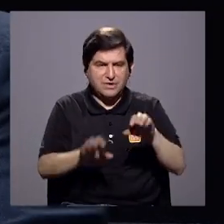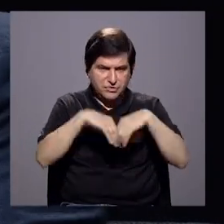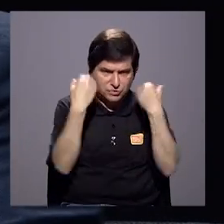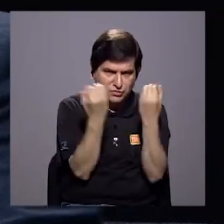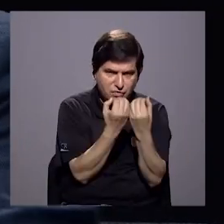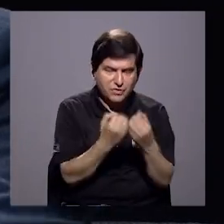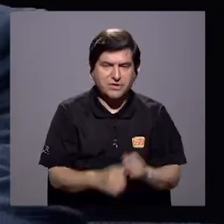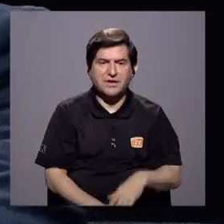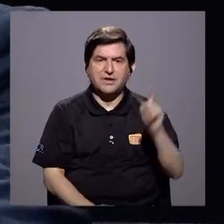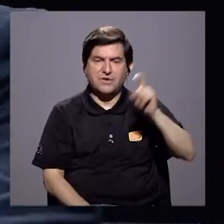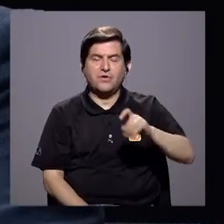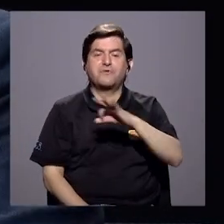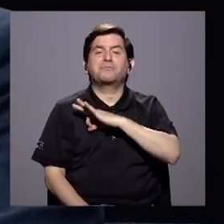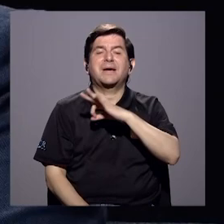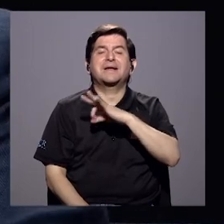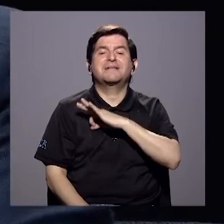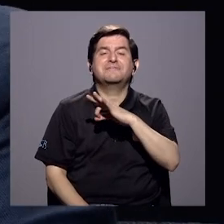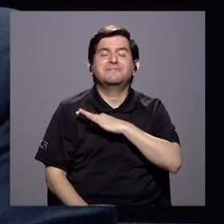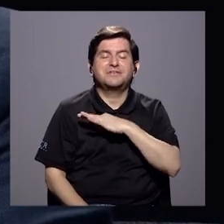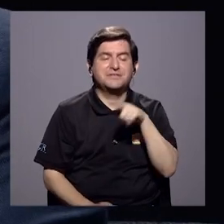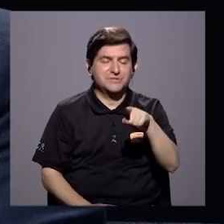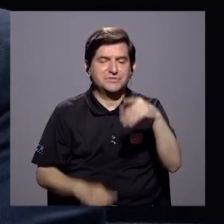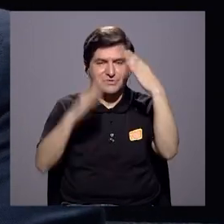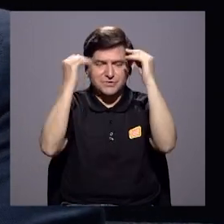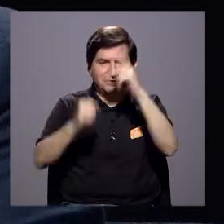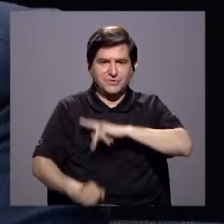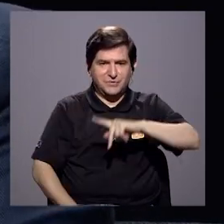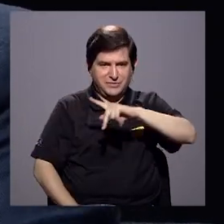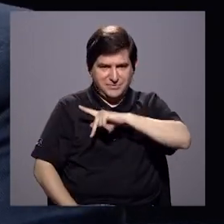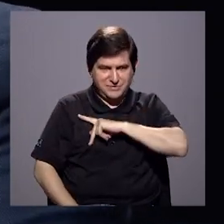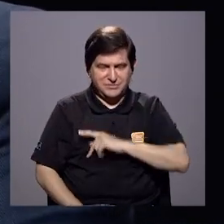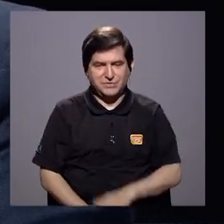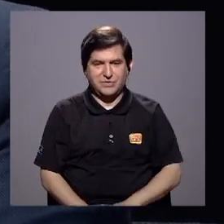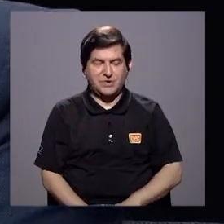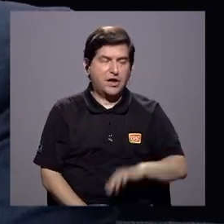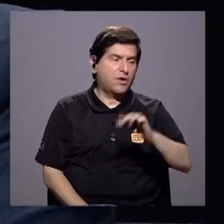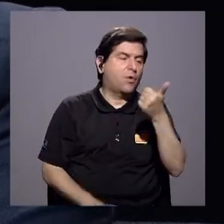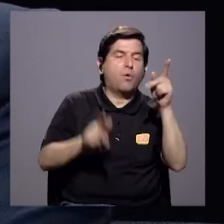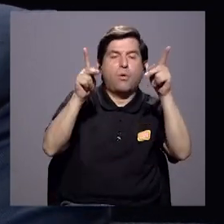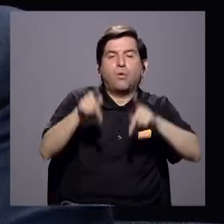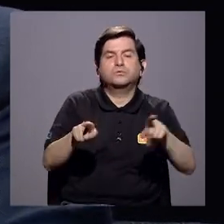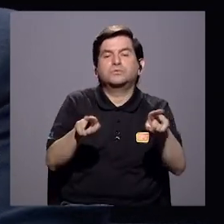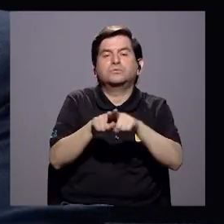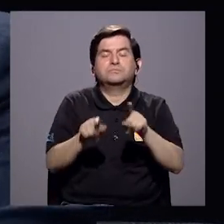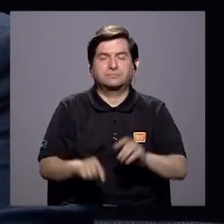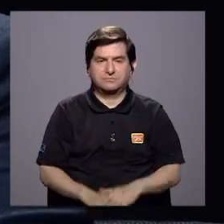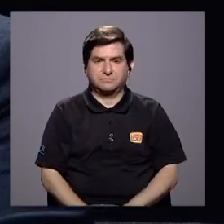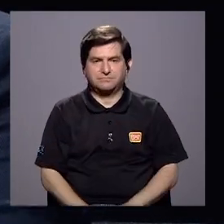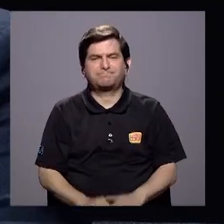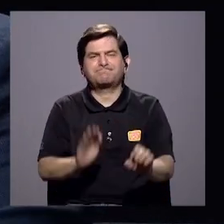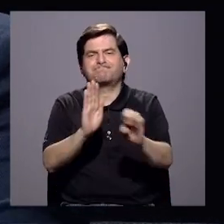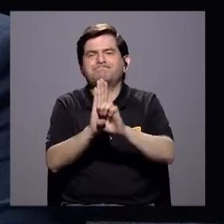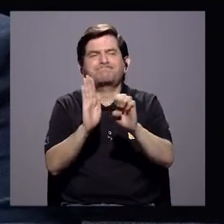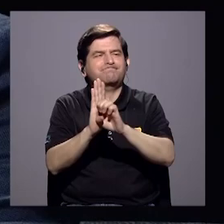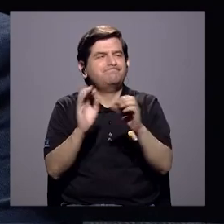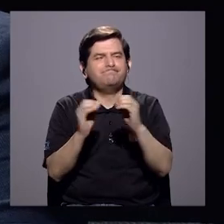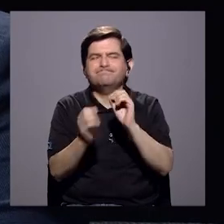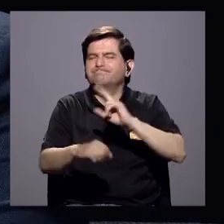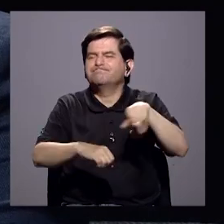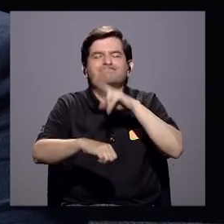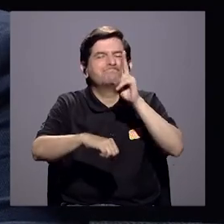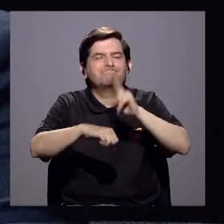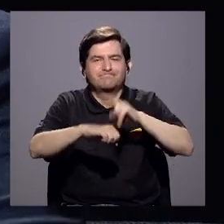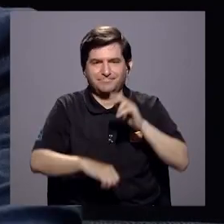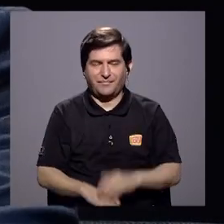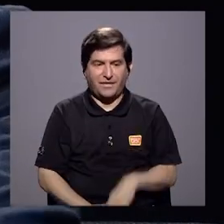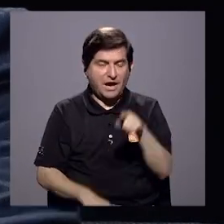tiene que haberse beneficiado con los datos personales el o un tercero el ejemplo más más normal